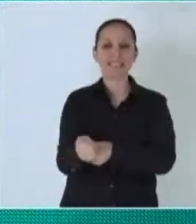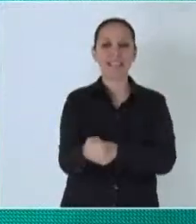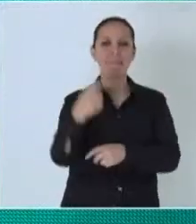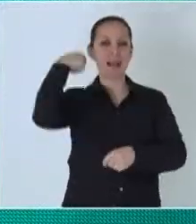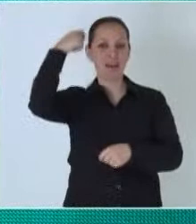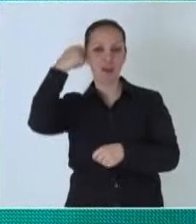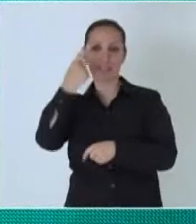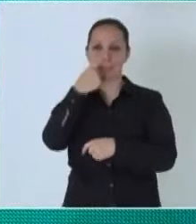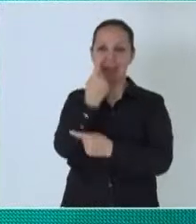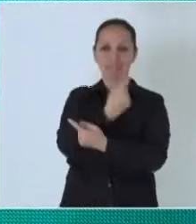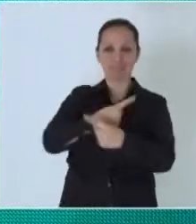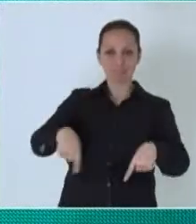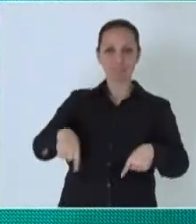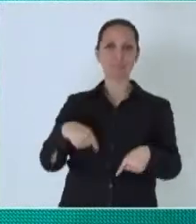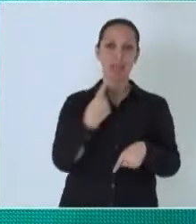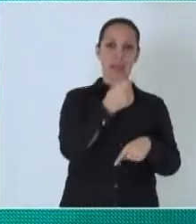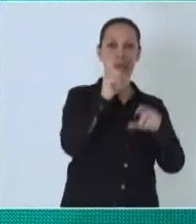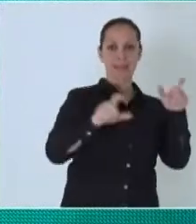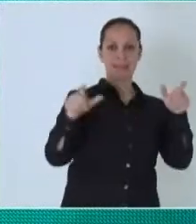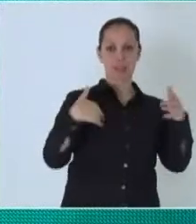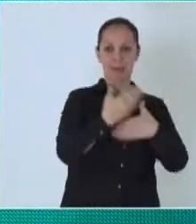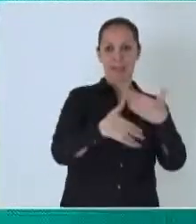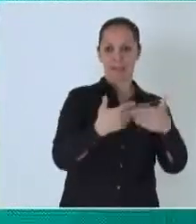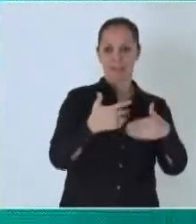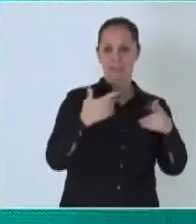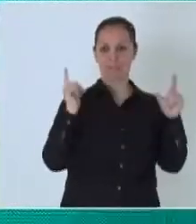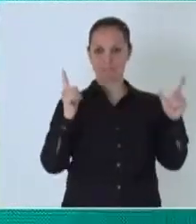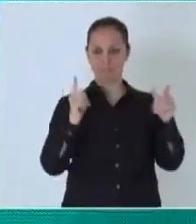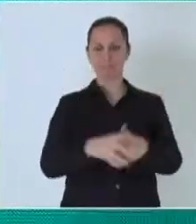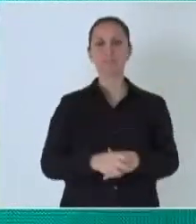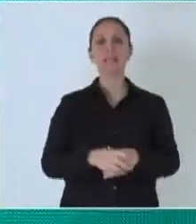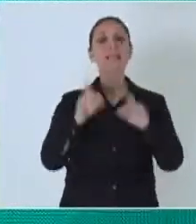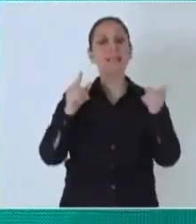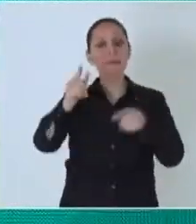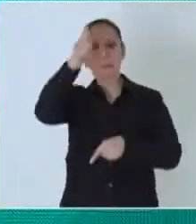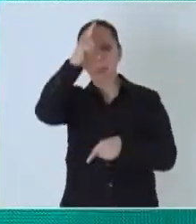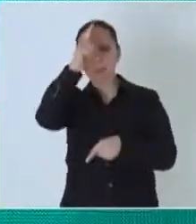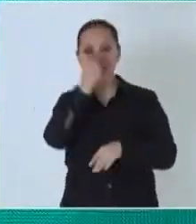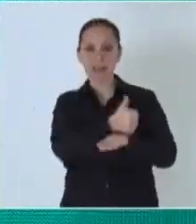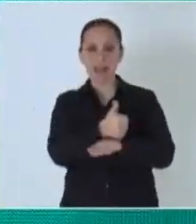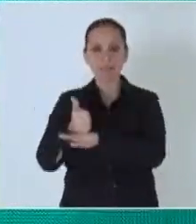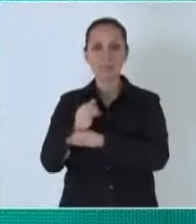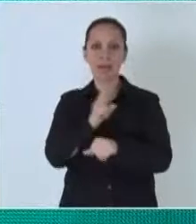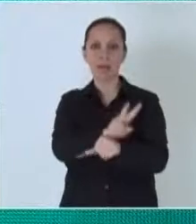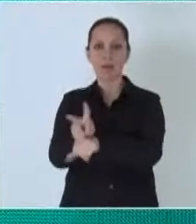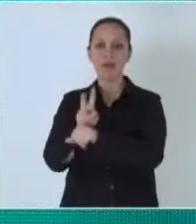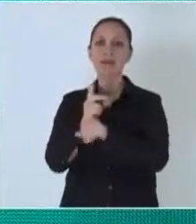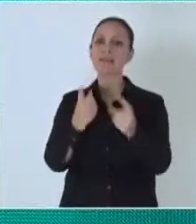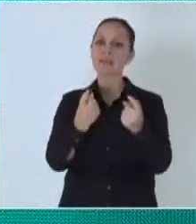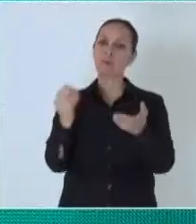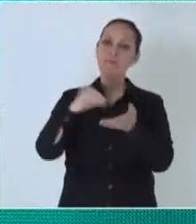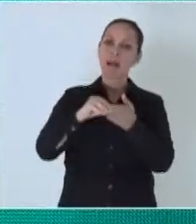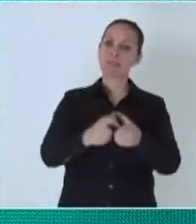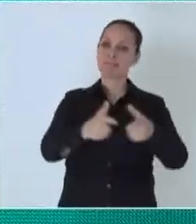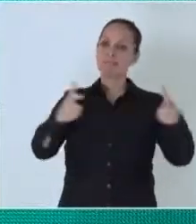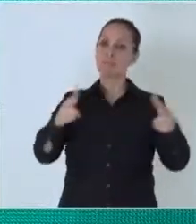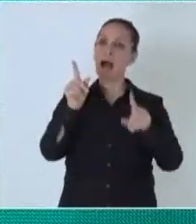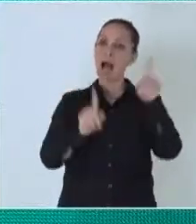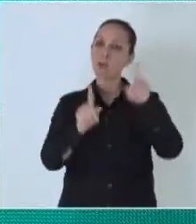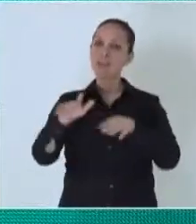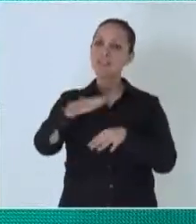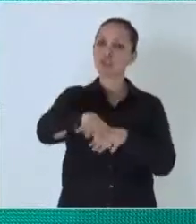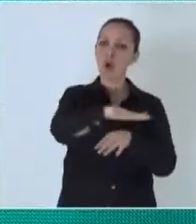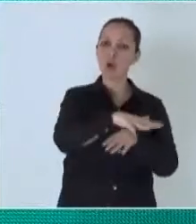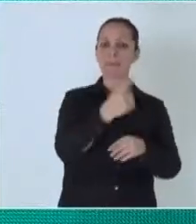mascotas. Y vamos a incorporar más personal policial que nos cuide. Necesitamos policía en zonas críticas